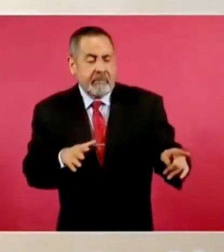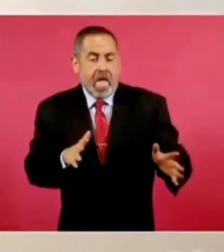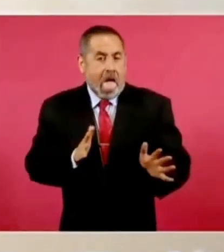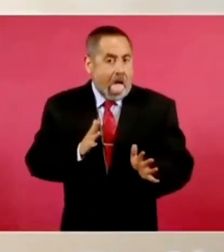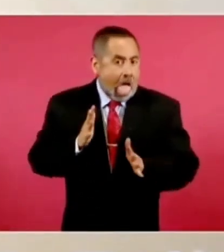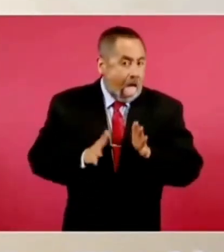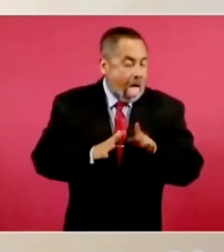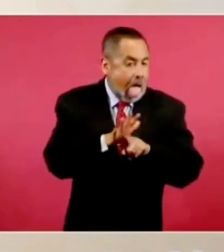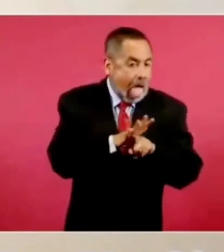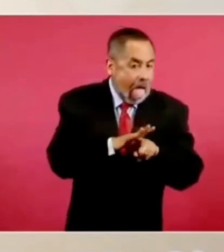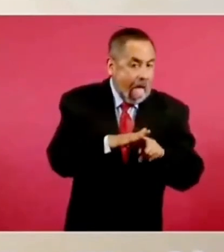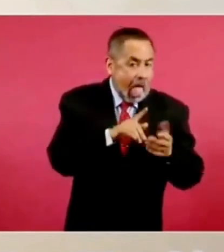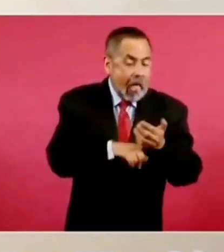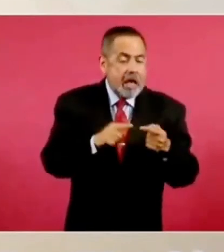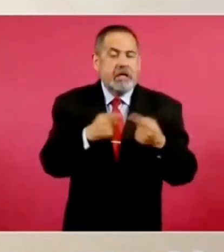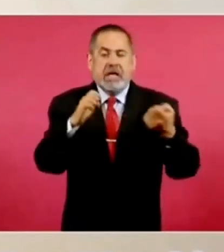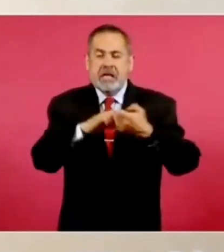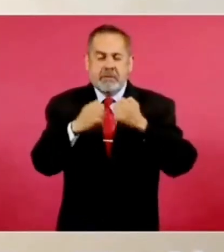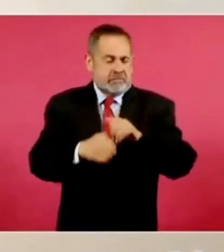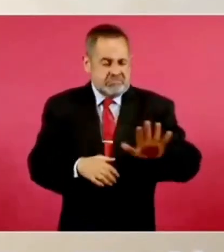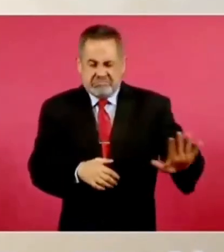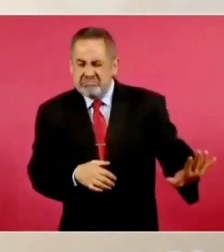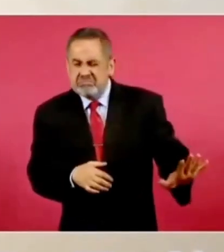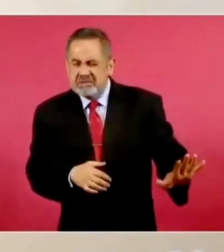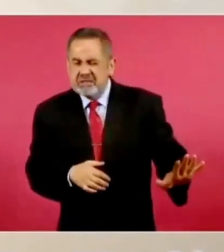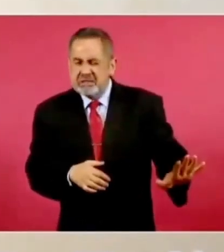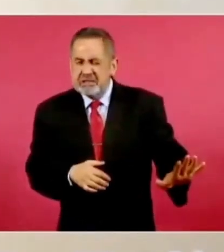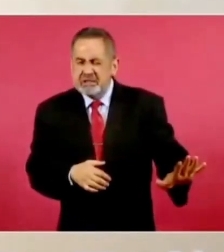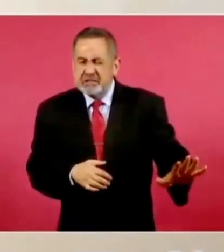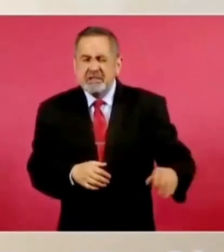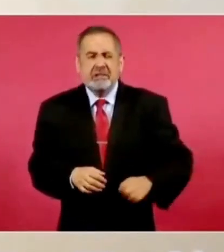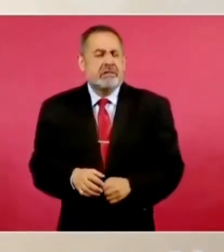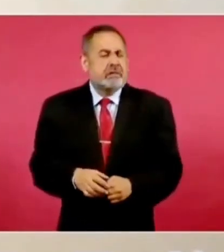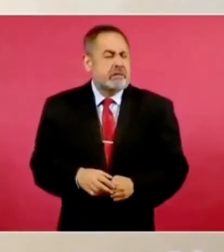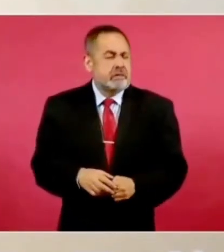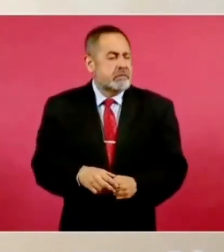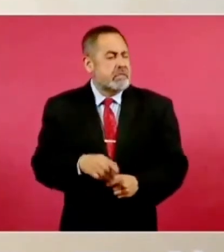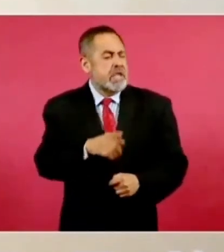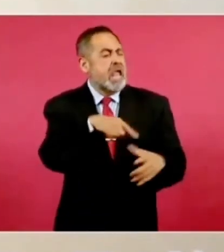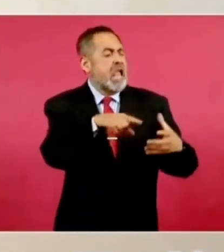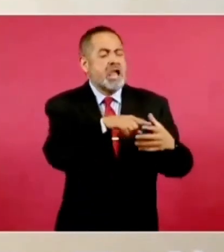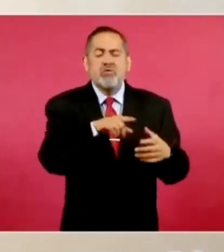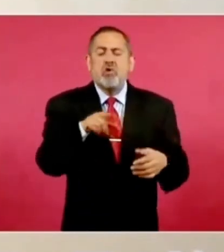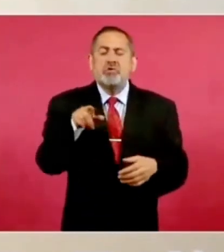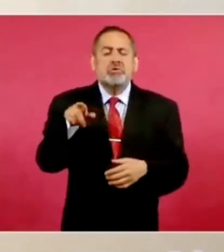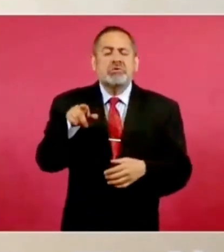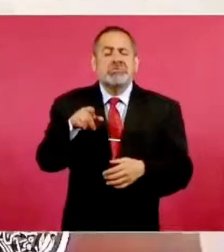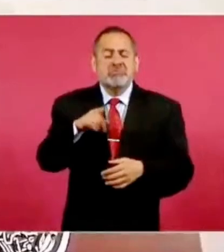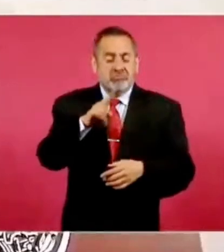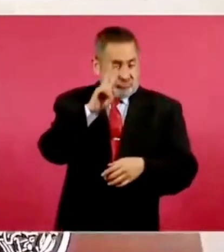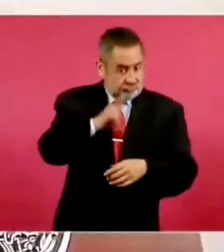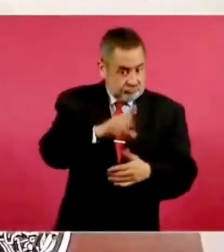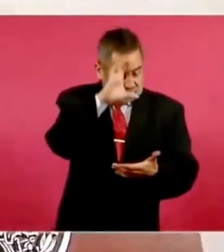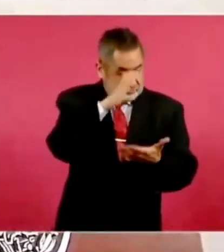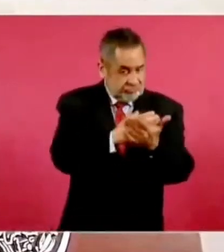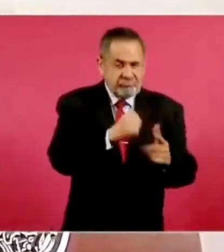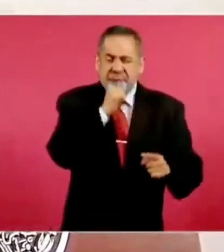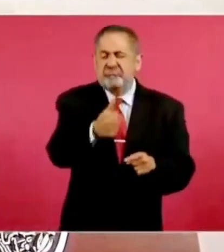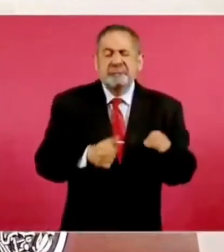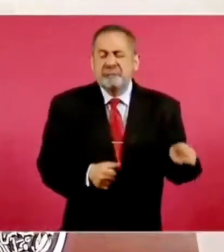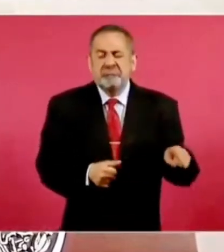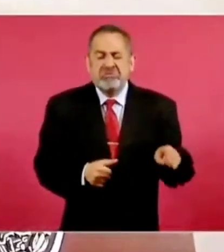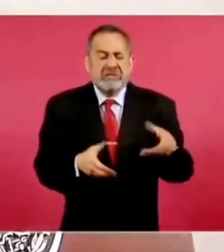seducir de nuestros enemigos. Ellos no son católicos, sino